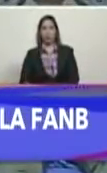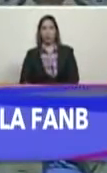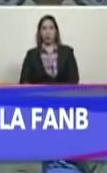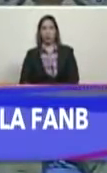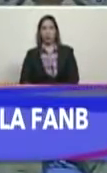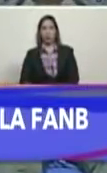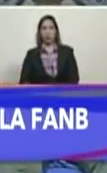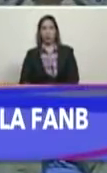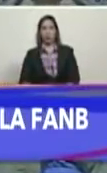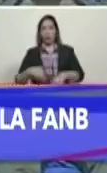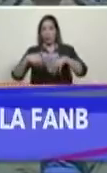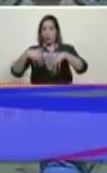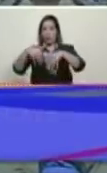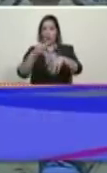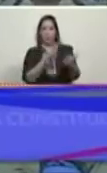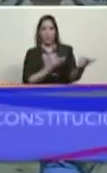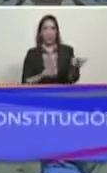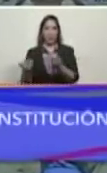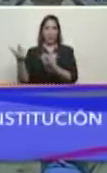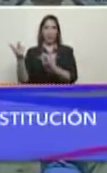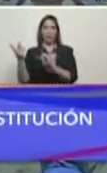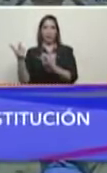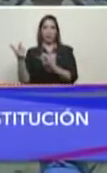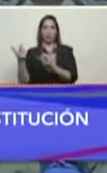filas, bienvenido.